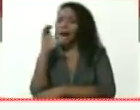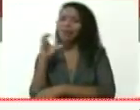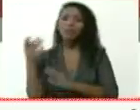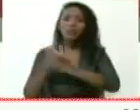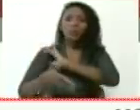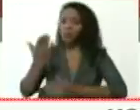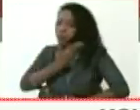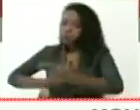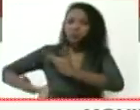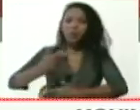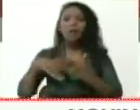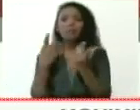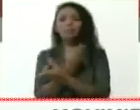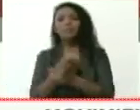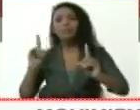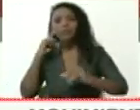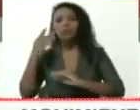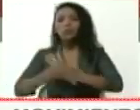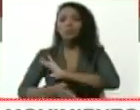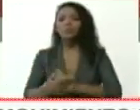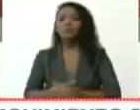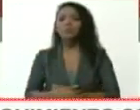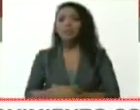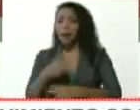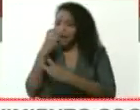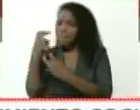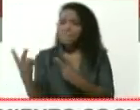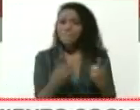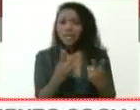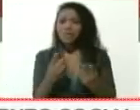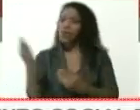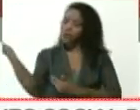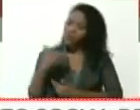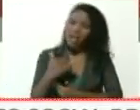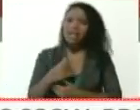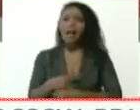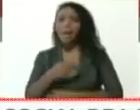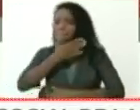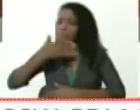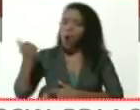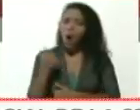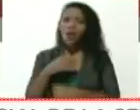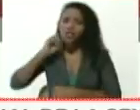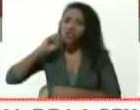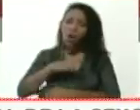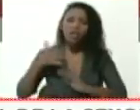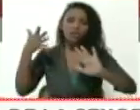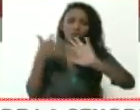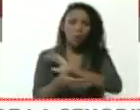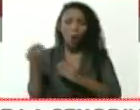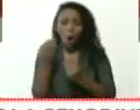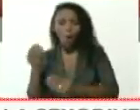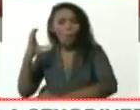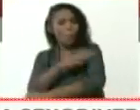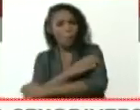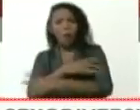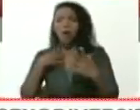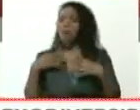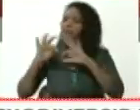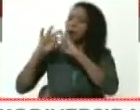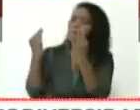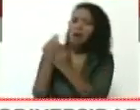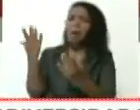relaciones diplomáticas: tú, te invito a que vengas al lado correcto de la historia, es un cliché que ellos utilizan, el lado correcto de la historia, con tu familia,